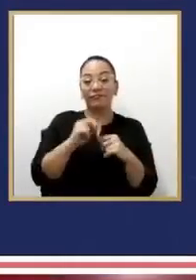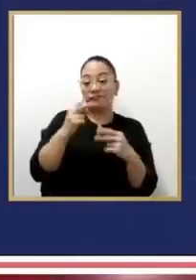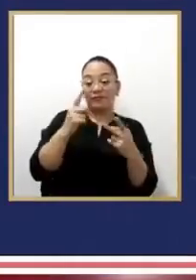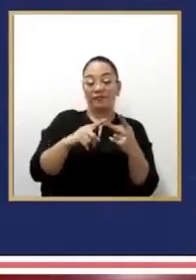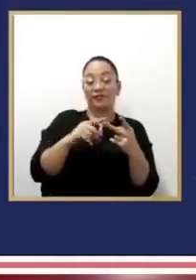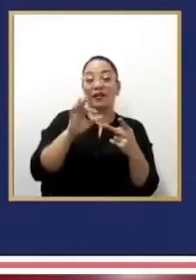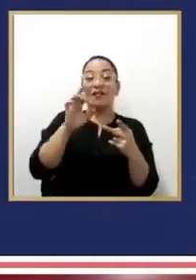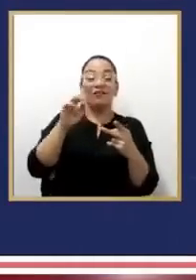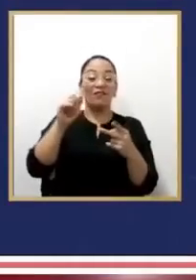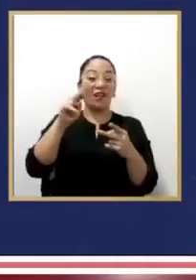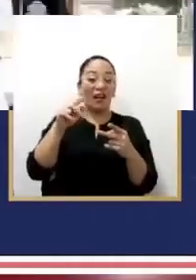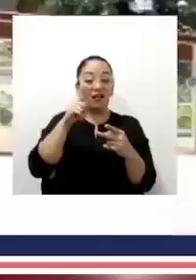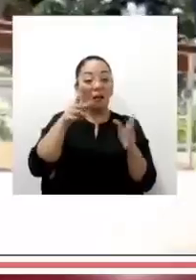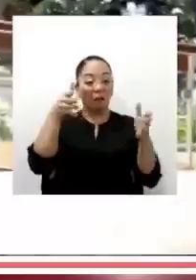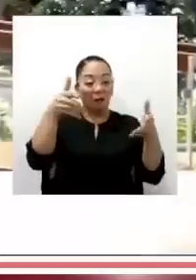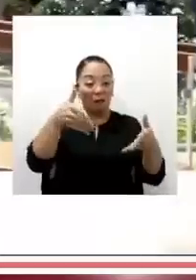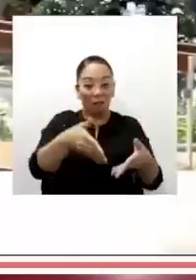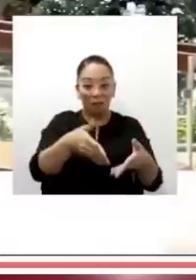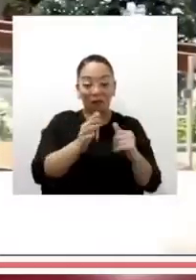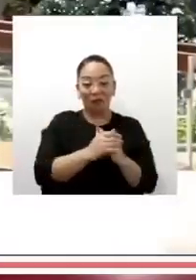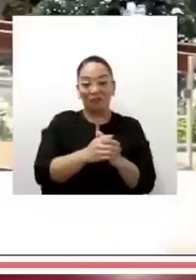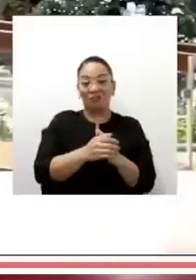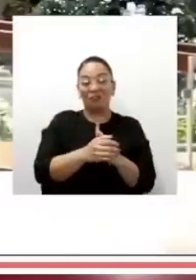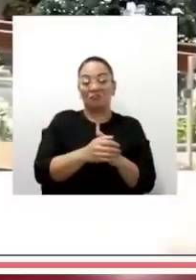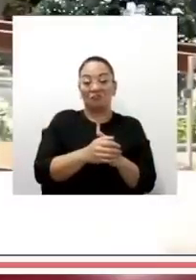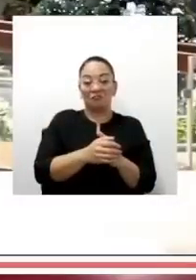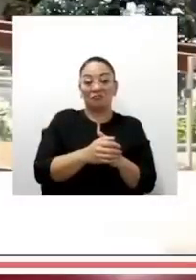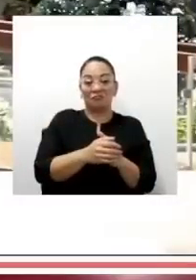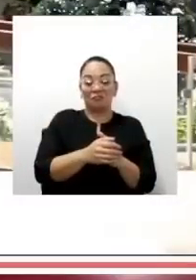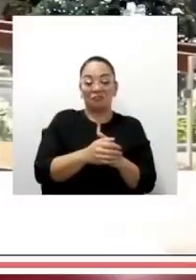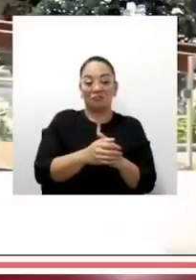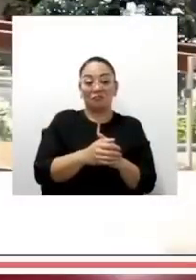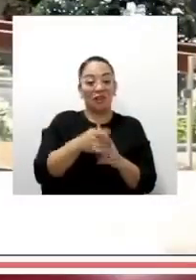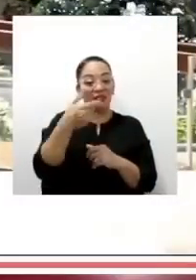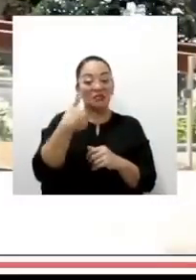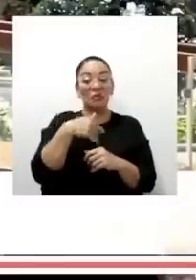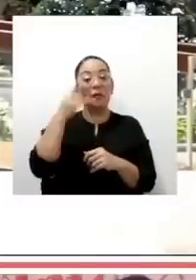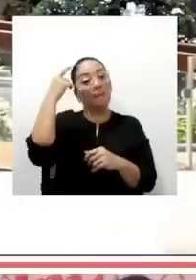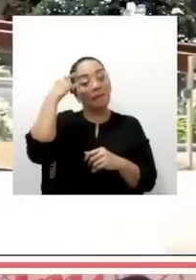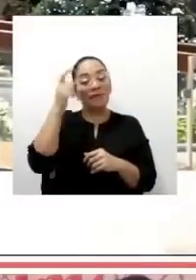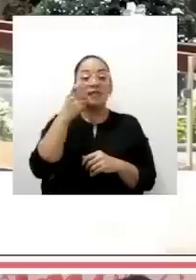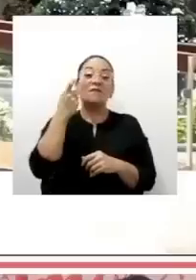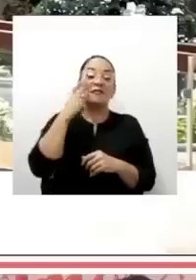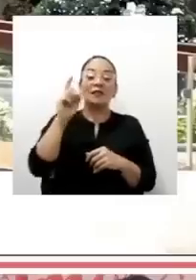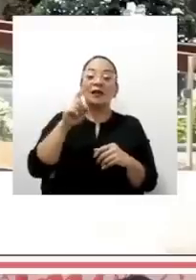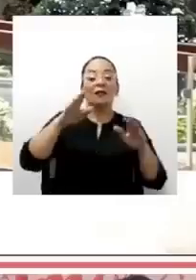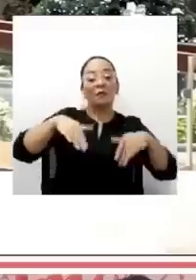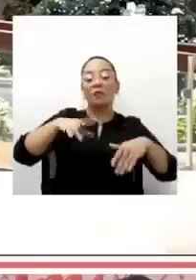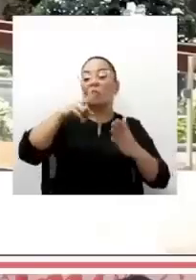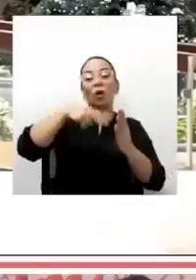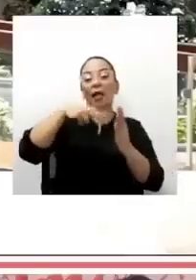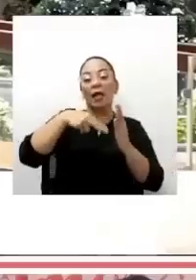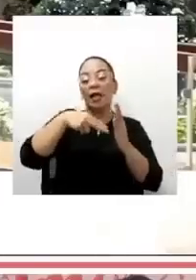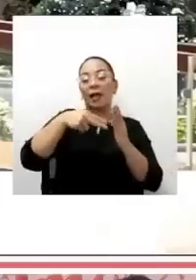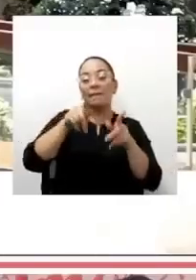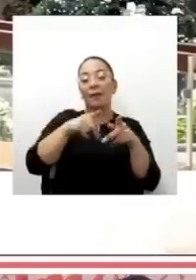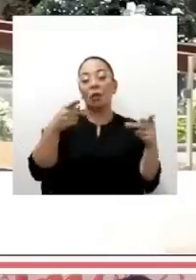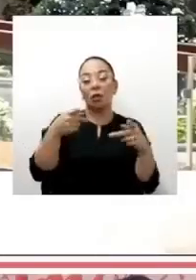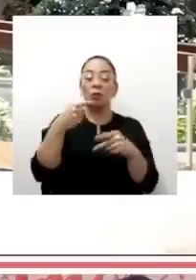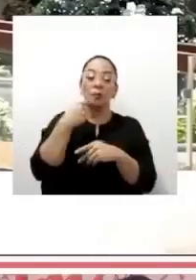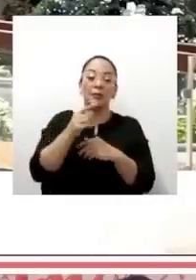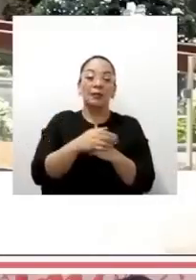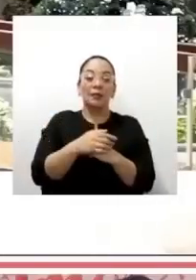Frank se va de Huicho. Tercero, don Frank piensa que la fiscalía no lee los periódicos y les dice,